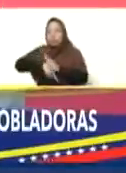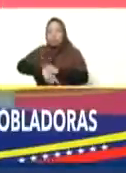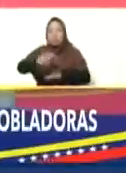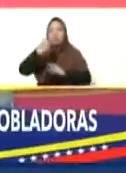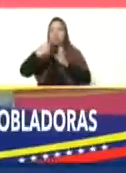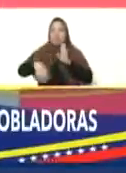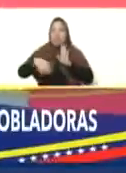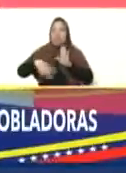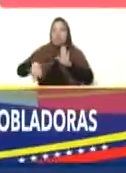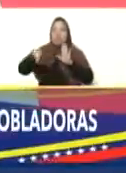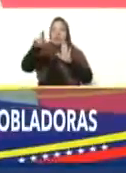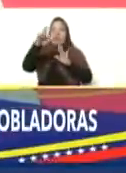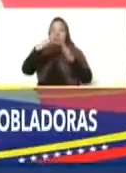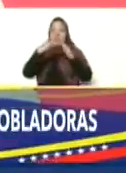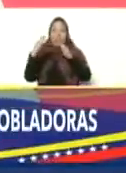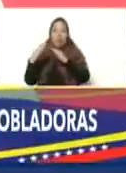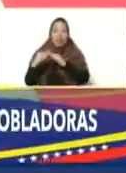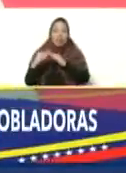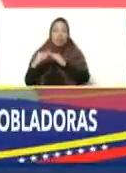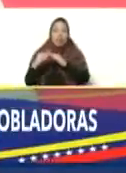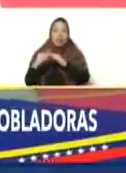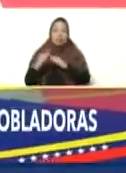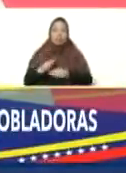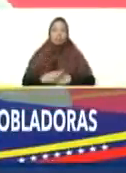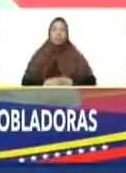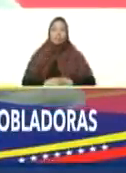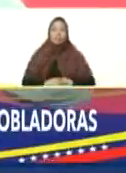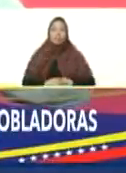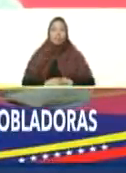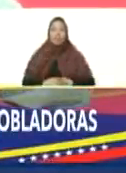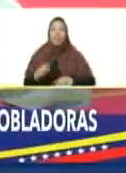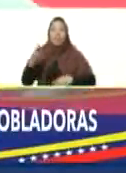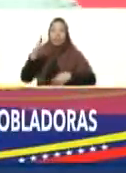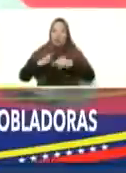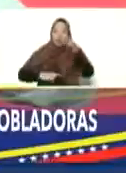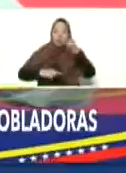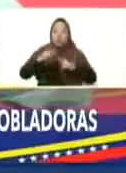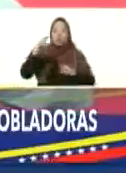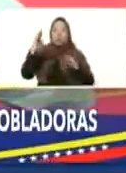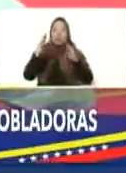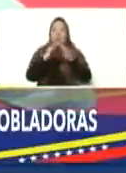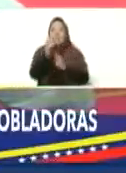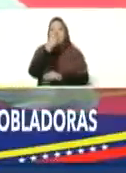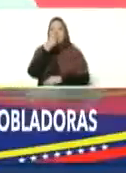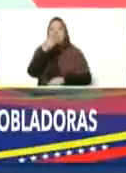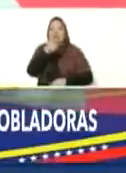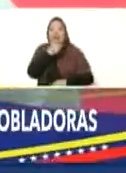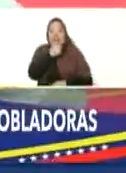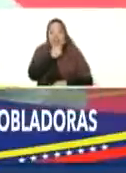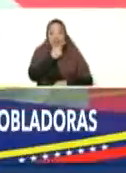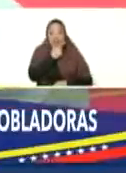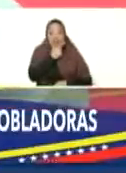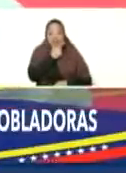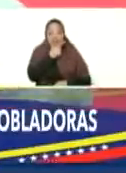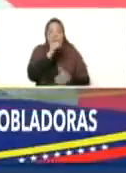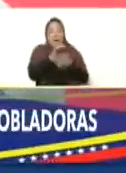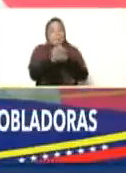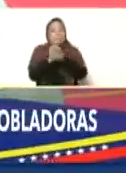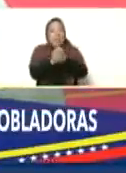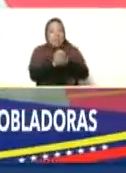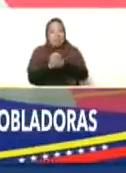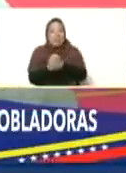derecho a la ciudad construyendo ciudades bellas solidarias